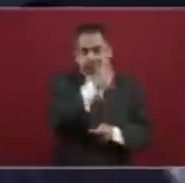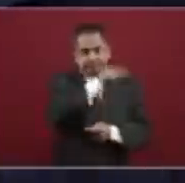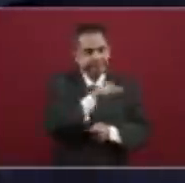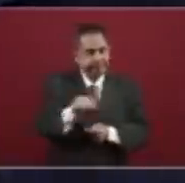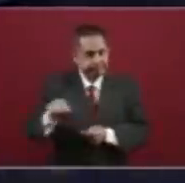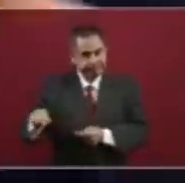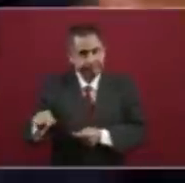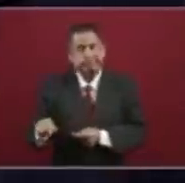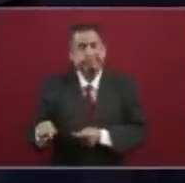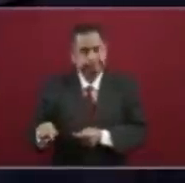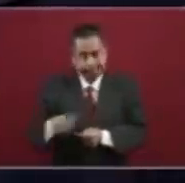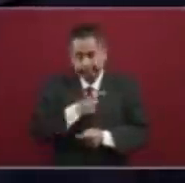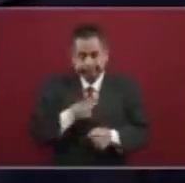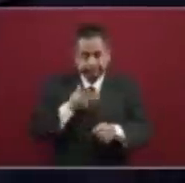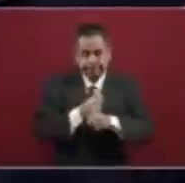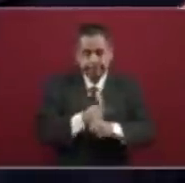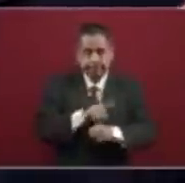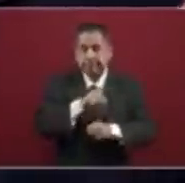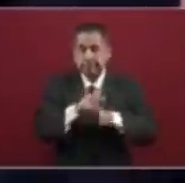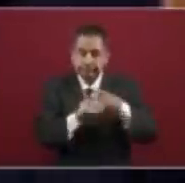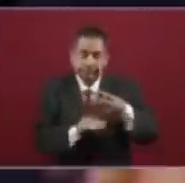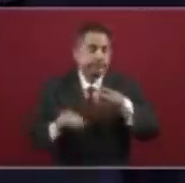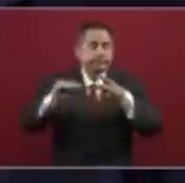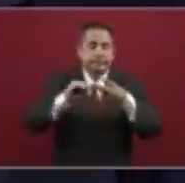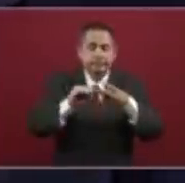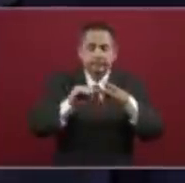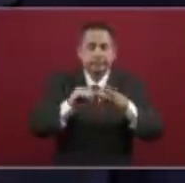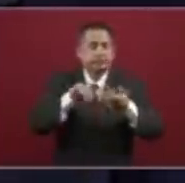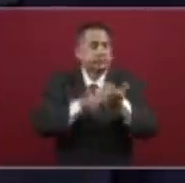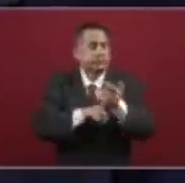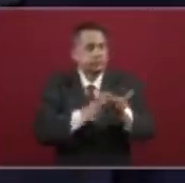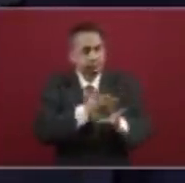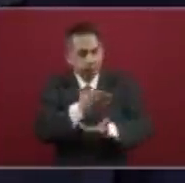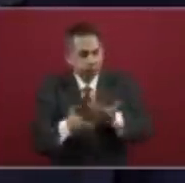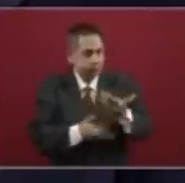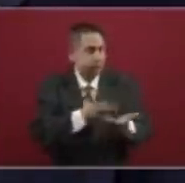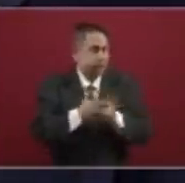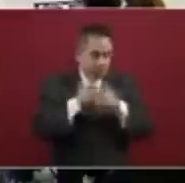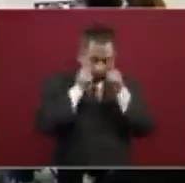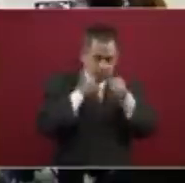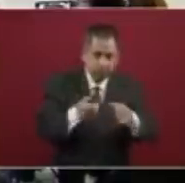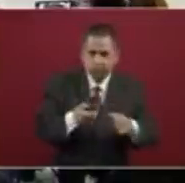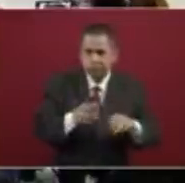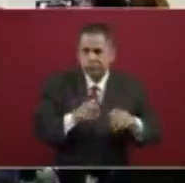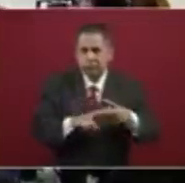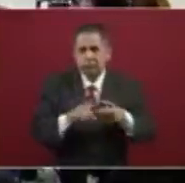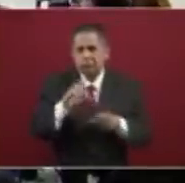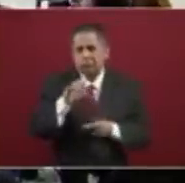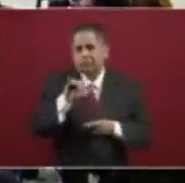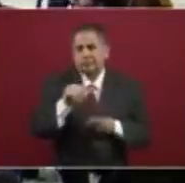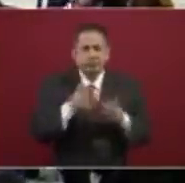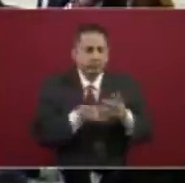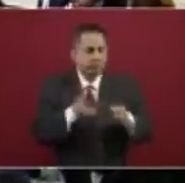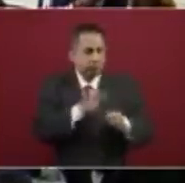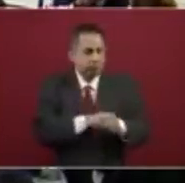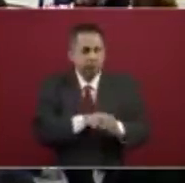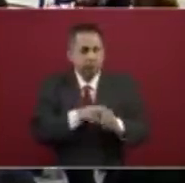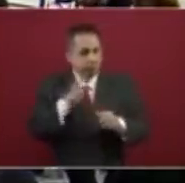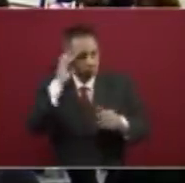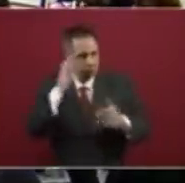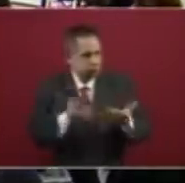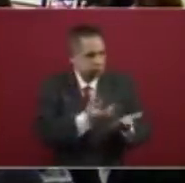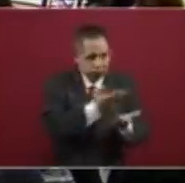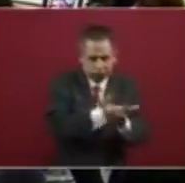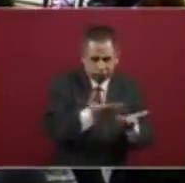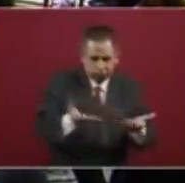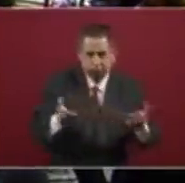implicar que funcionen todos los servicios de salud de segundo nivel, la atención hospitalaria, y